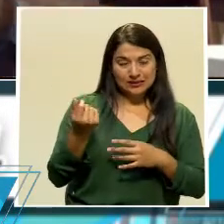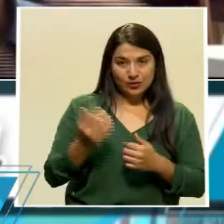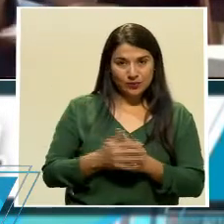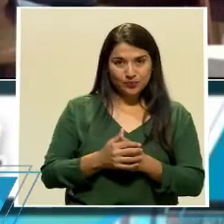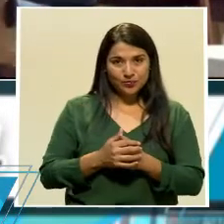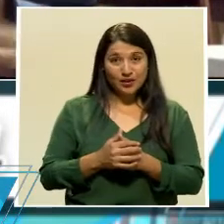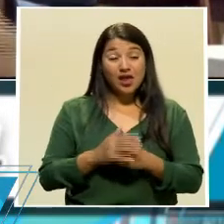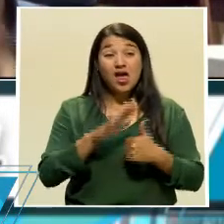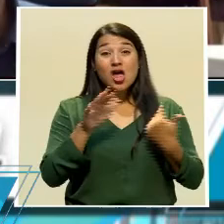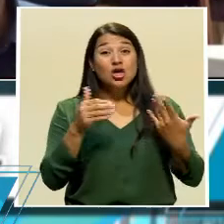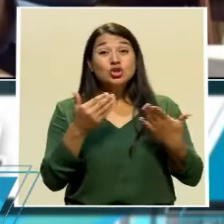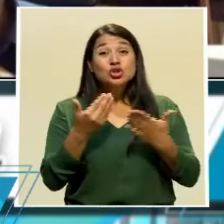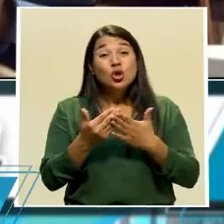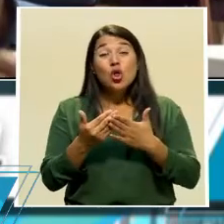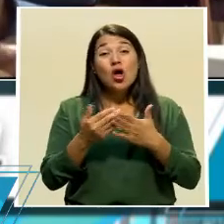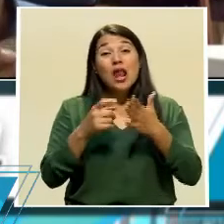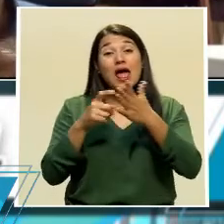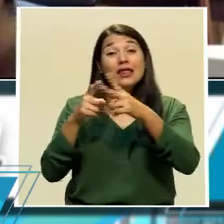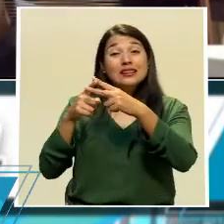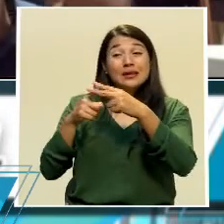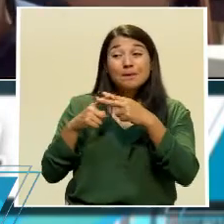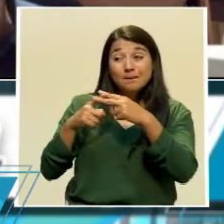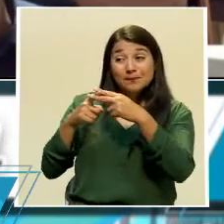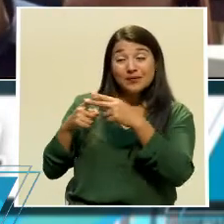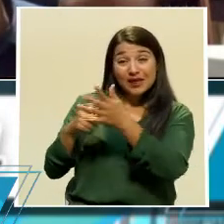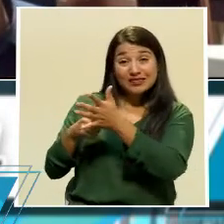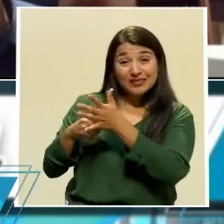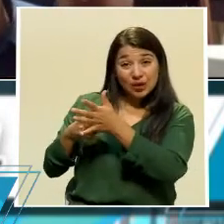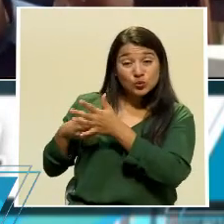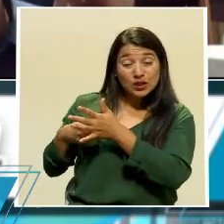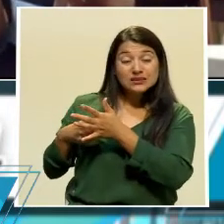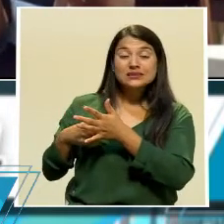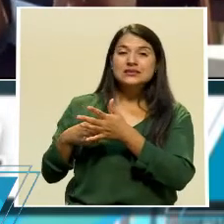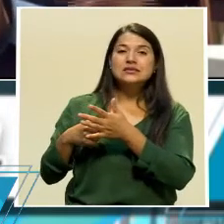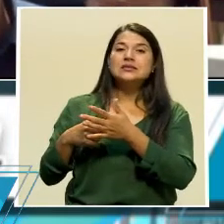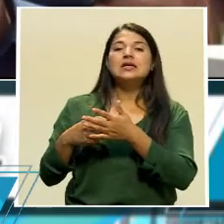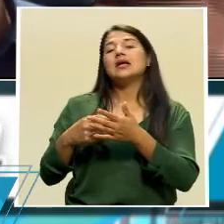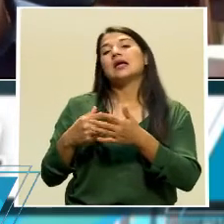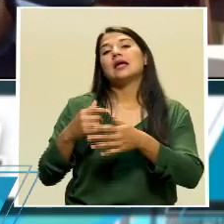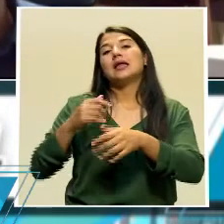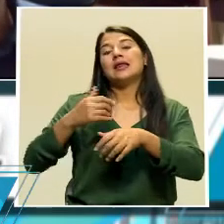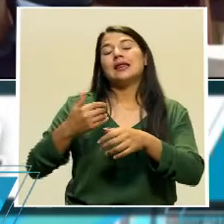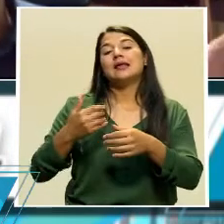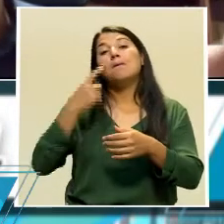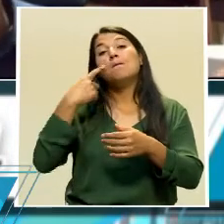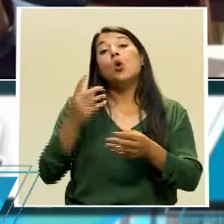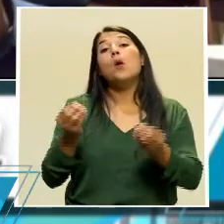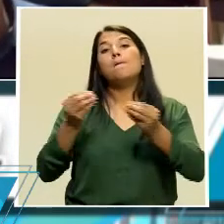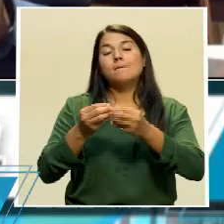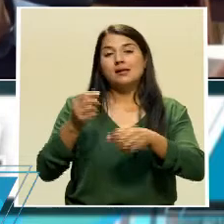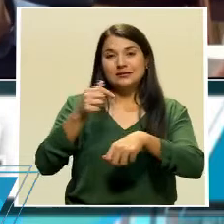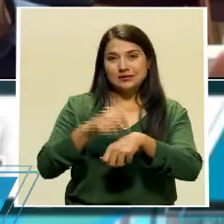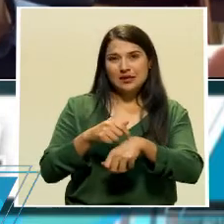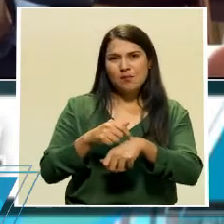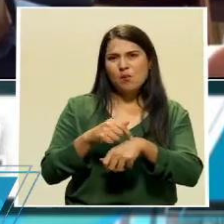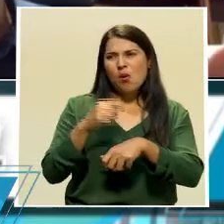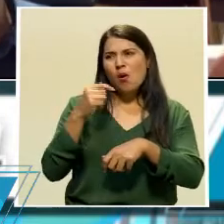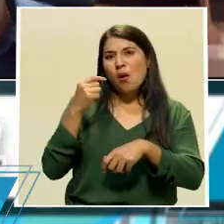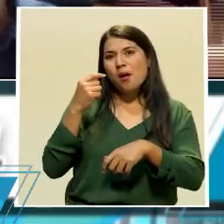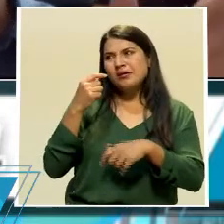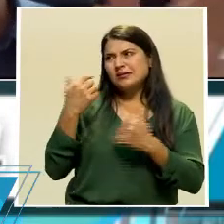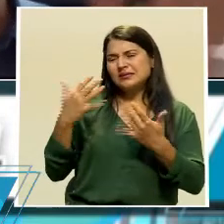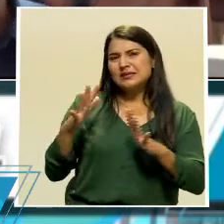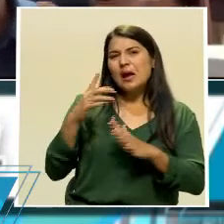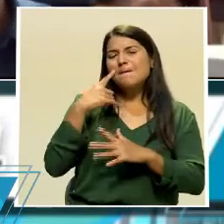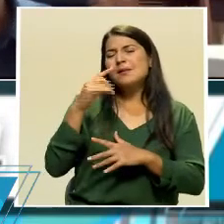Todas estas deudas pues van a un periodo más allá. Recordemos que estamos viendo este efecto de un poco más de 500 millones de